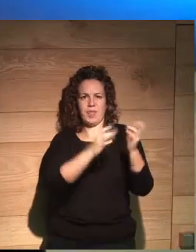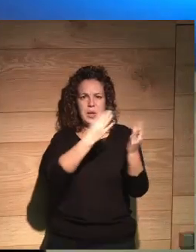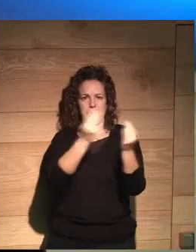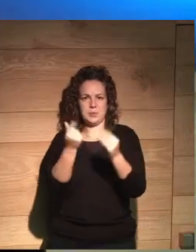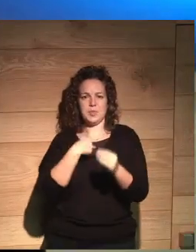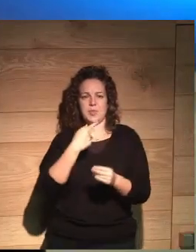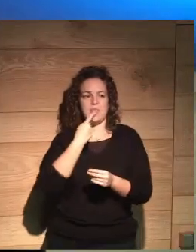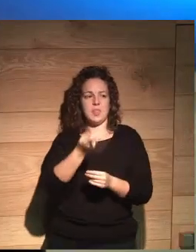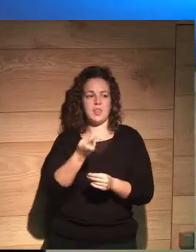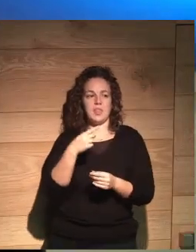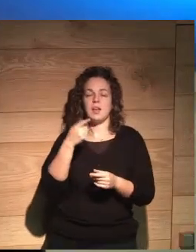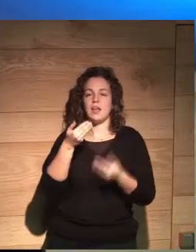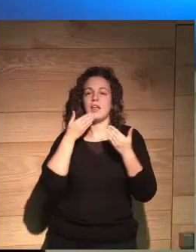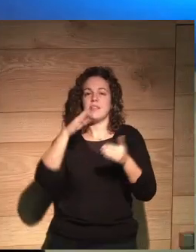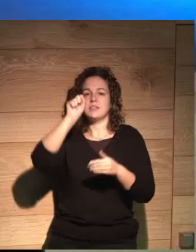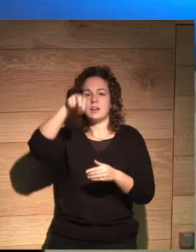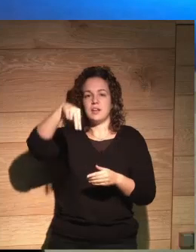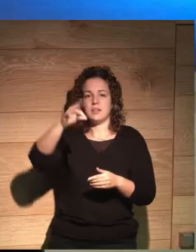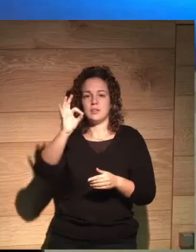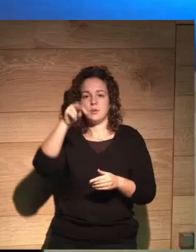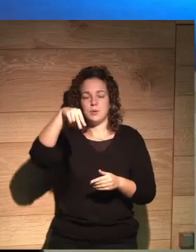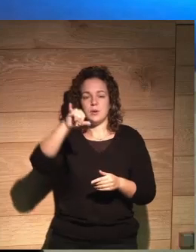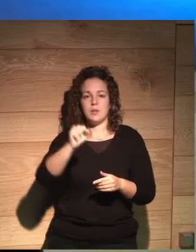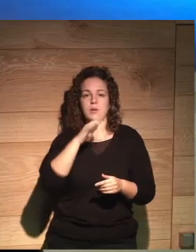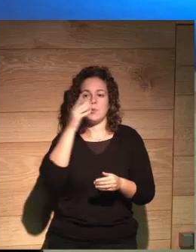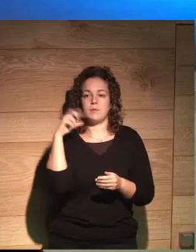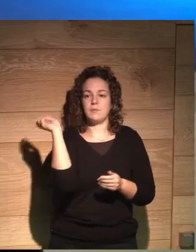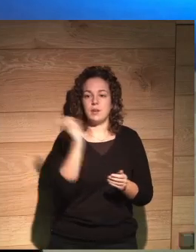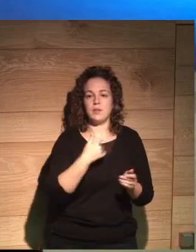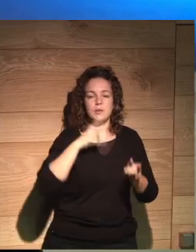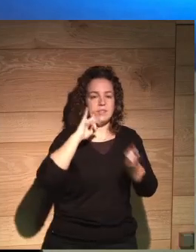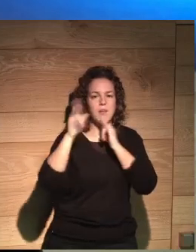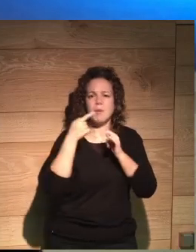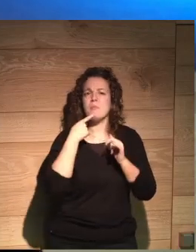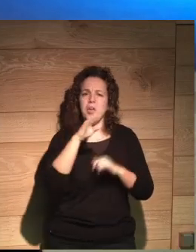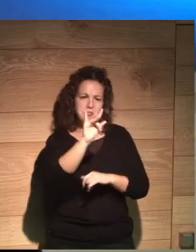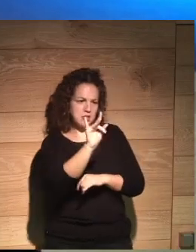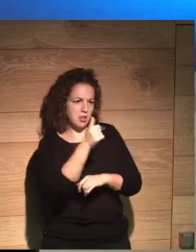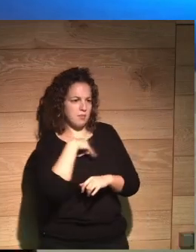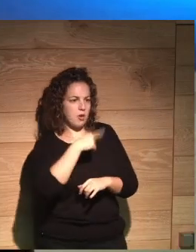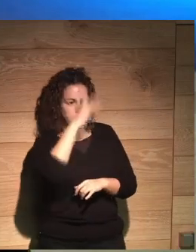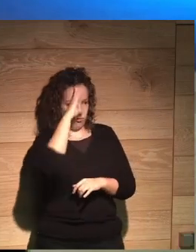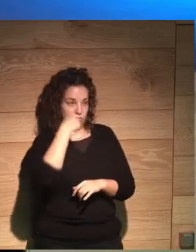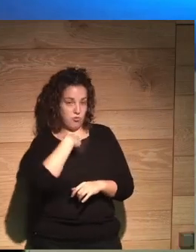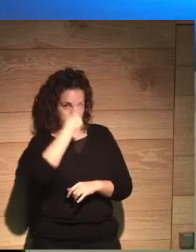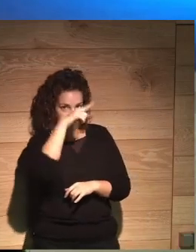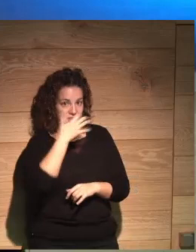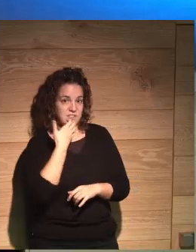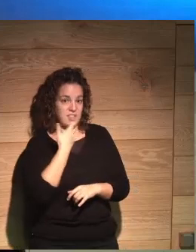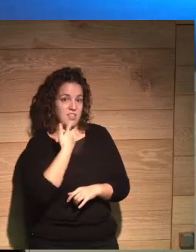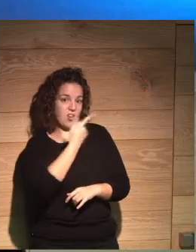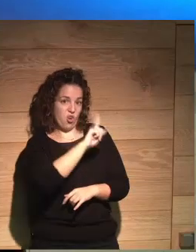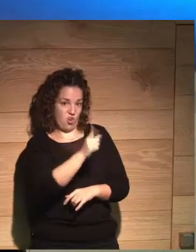Quiero agradecer a Antonio que esté aquí, claro. Y la que me aceptó nada más llamarlo me dijo que sí. Sí, porque sé las consecuencias de decirle que no, también. Sí,